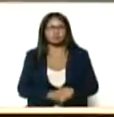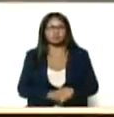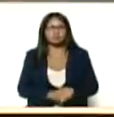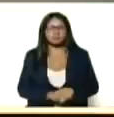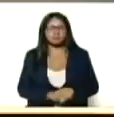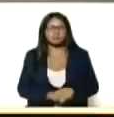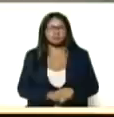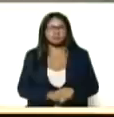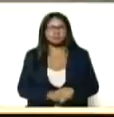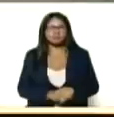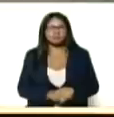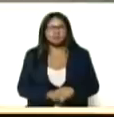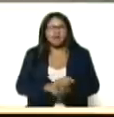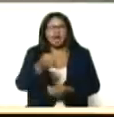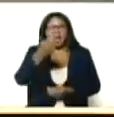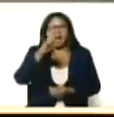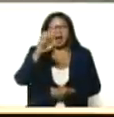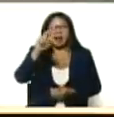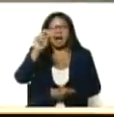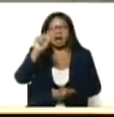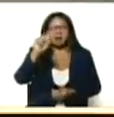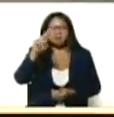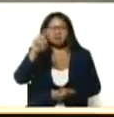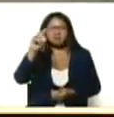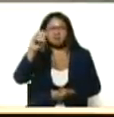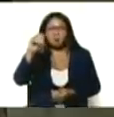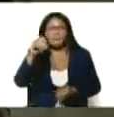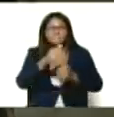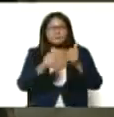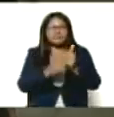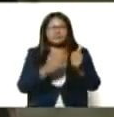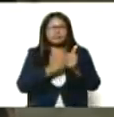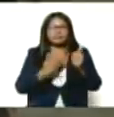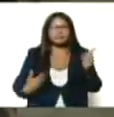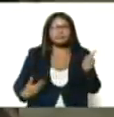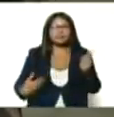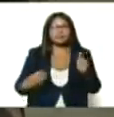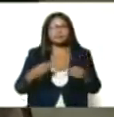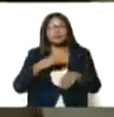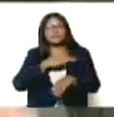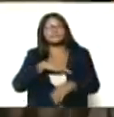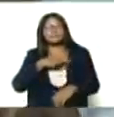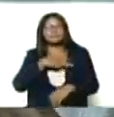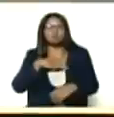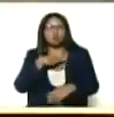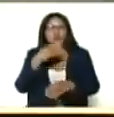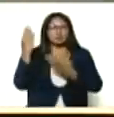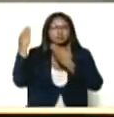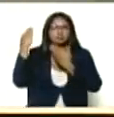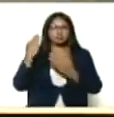El compañero Gerardo Márquez, vicepresidente de Misiones y Grandes Misiones.